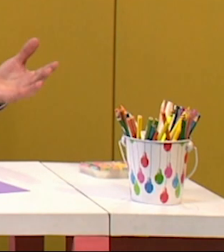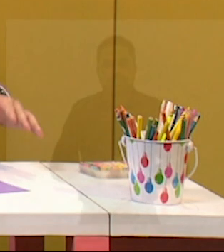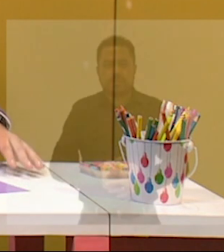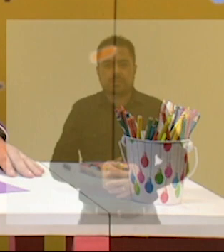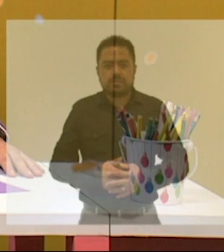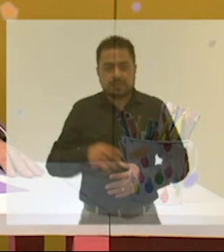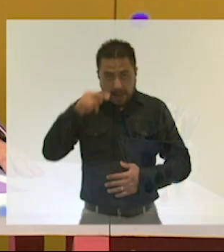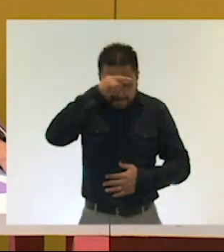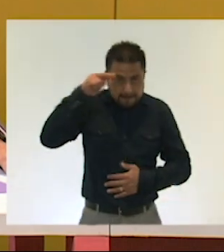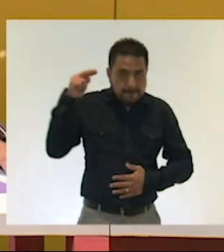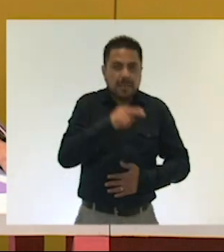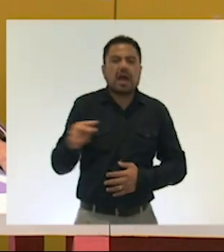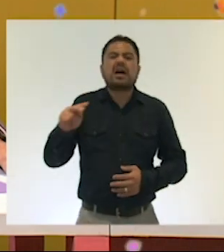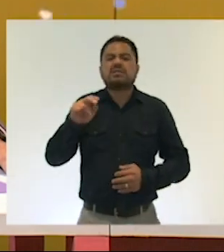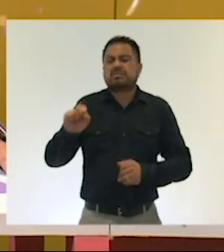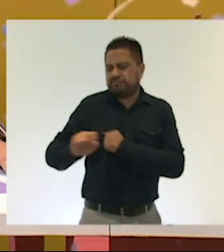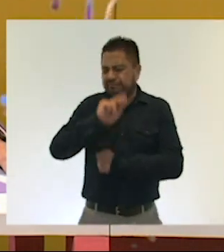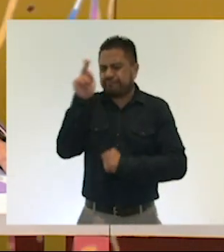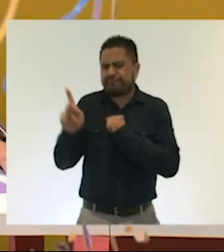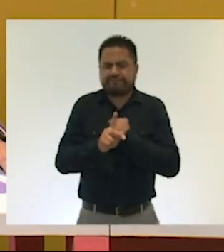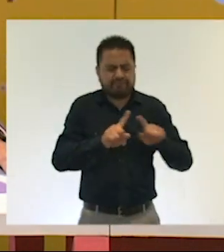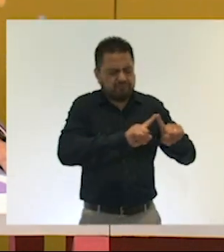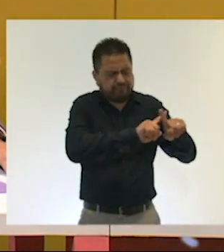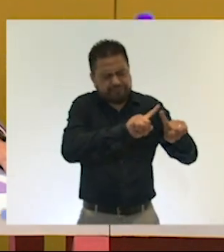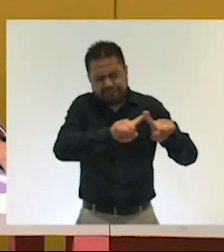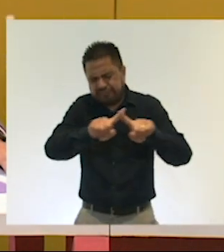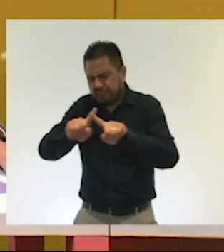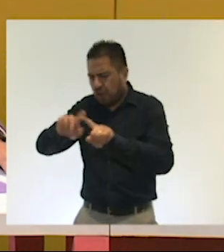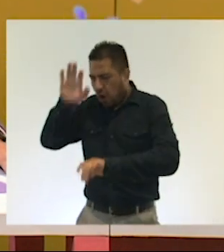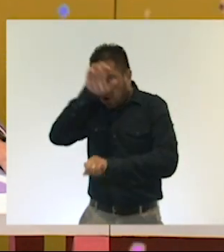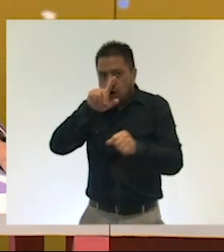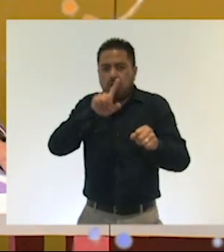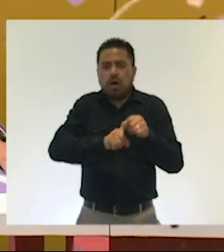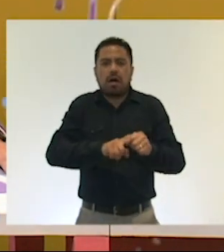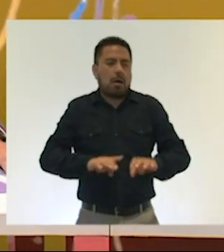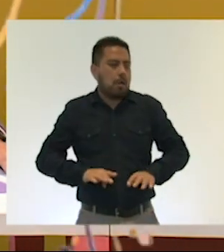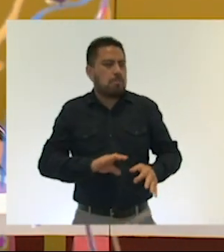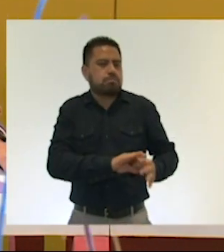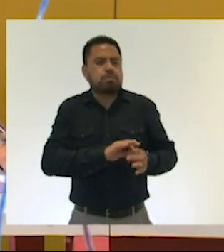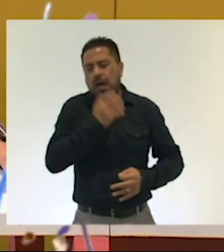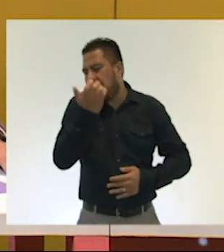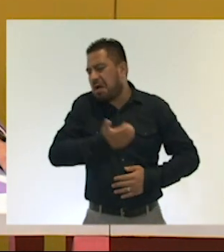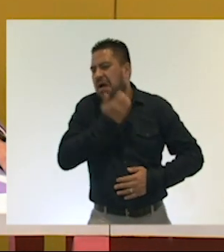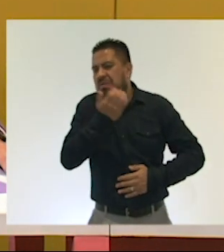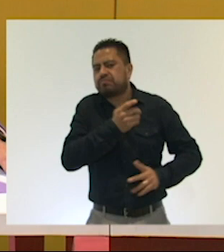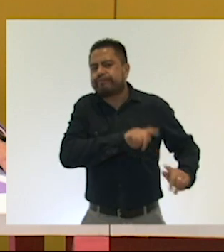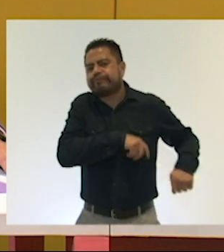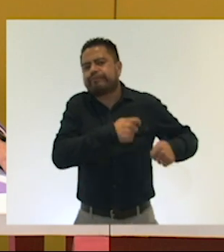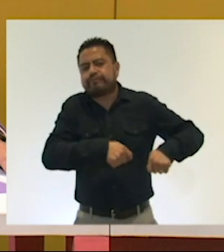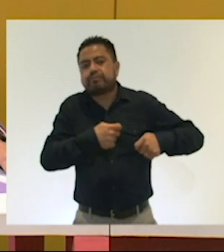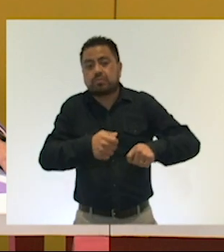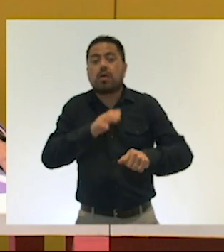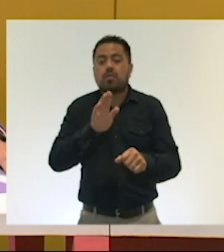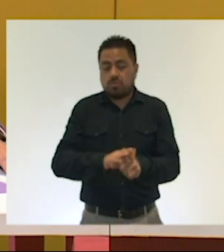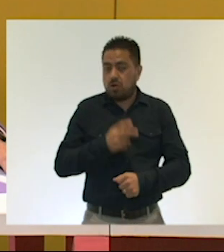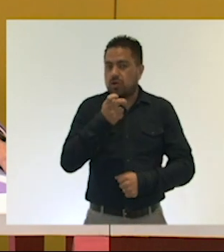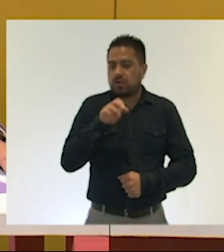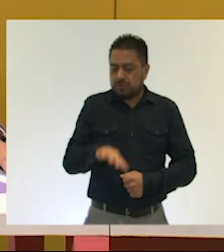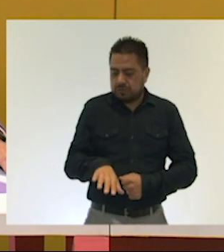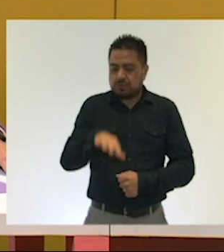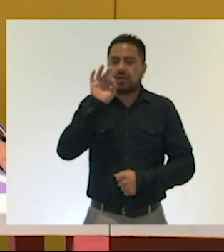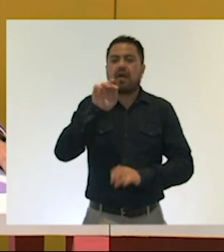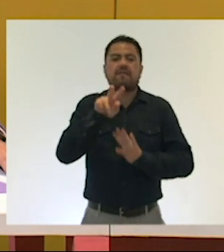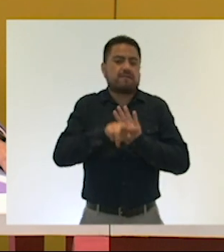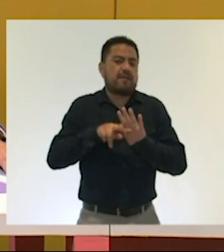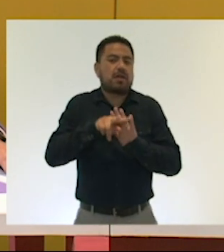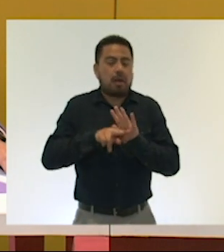México es un país con una gran riqueza cultural que se refleja en sus tradiciones y costumbres. Por eso es que hemos escogido unos